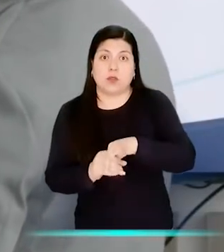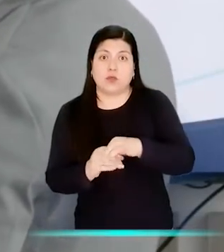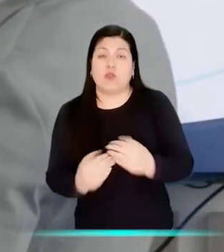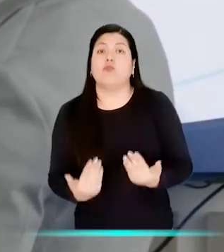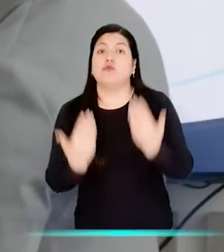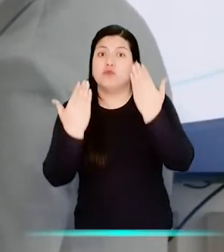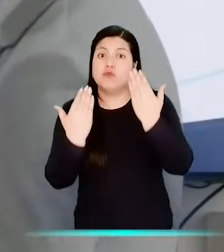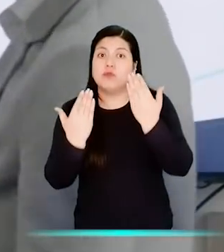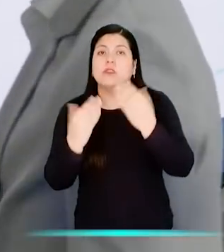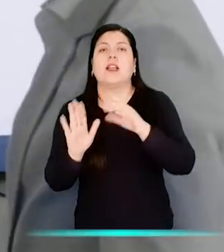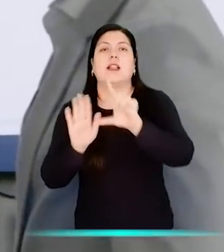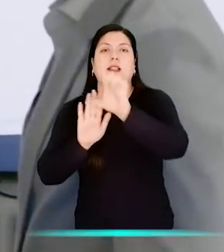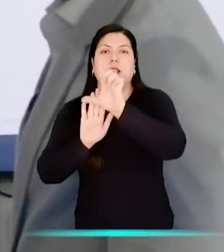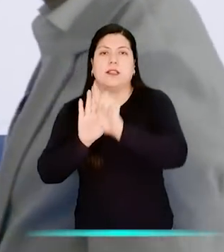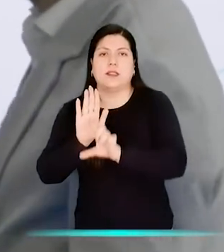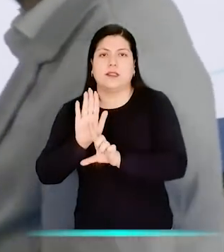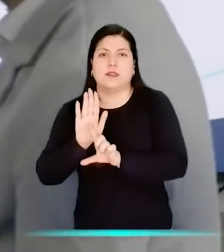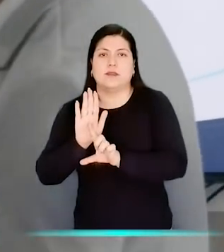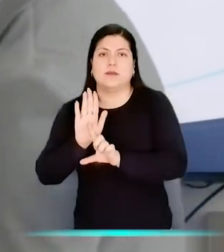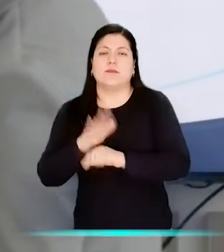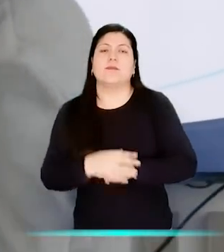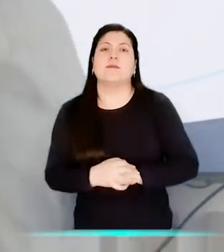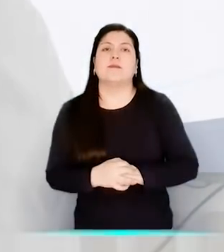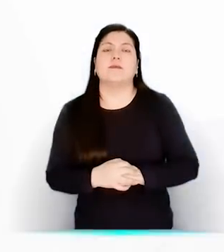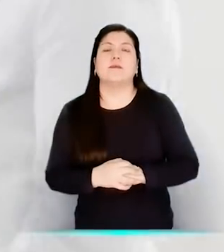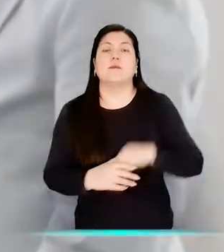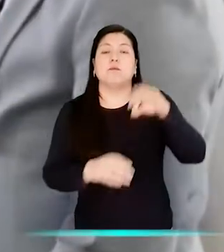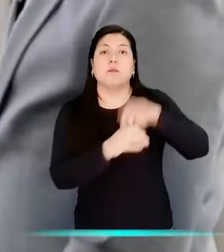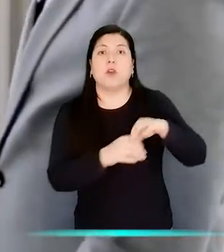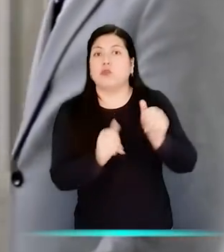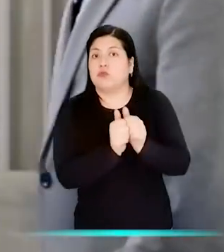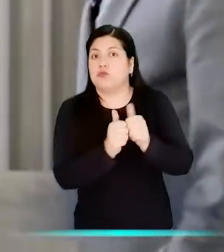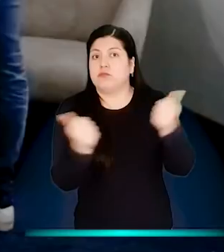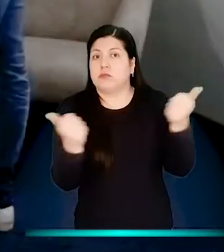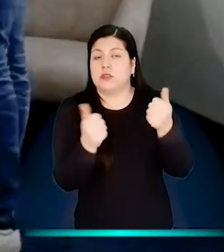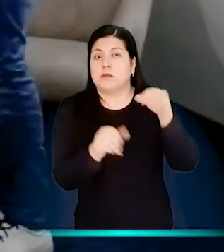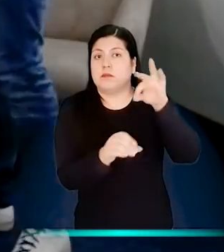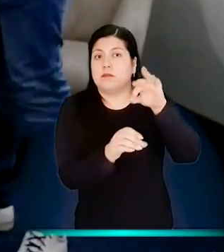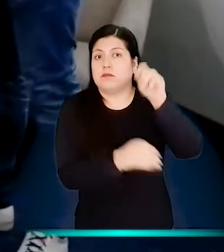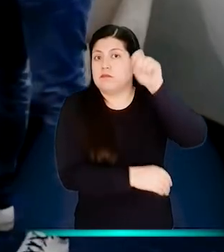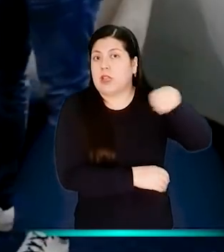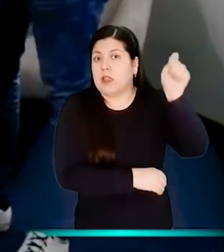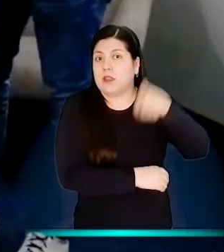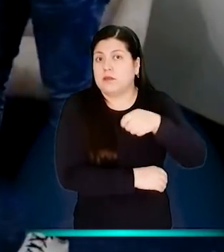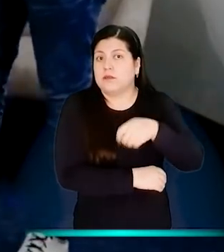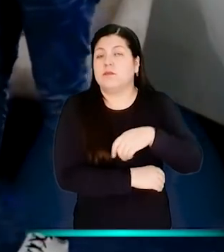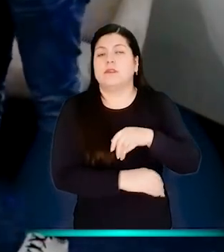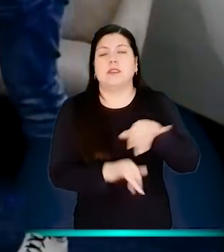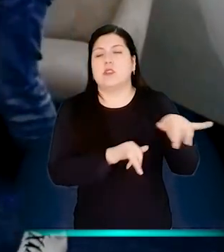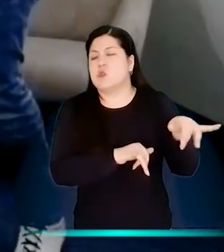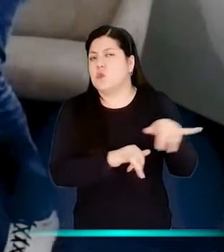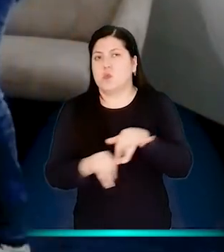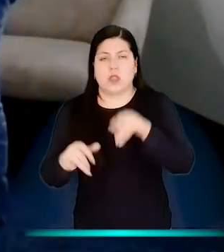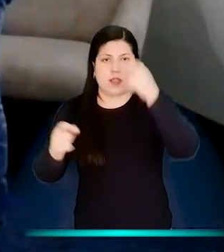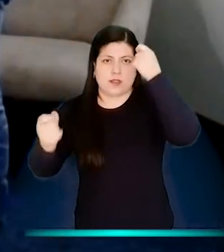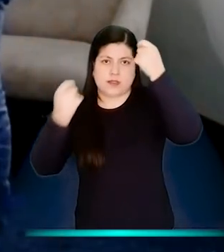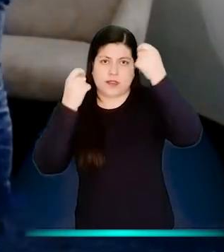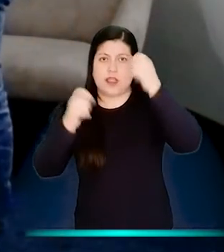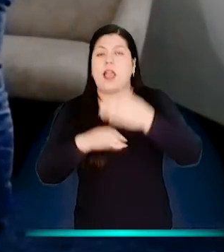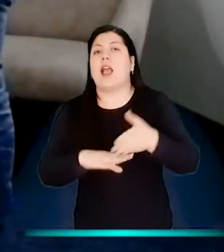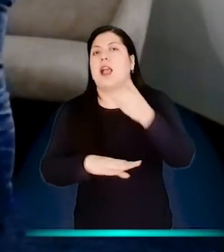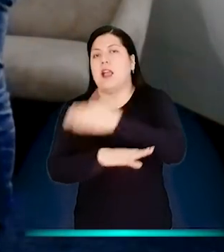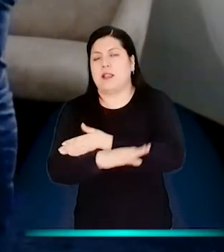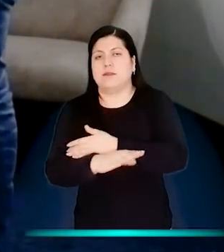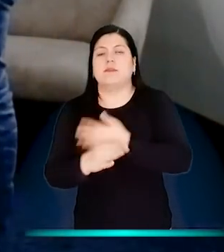válido por la lista. Por la lista, sí. Un voto no marcado que maneja la misma